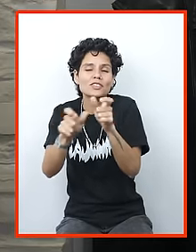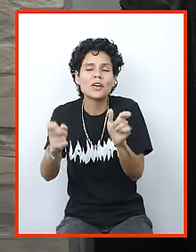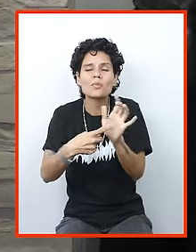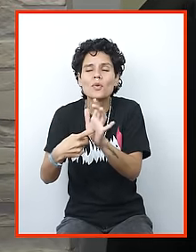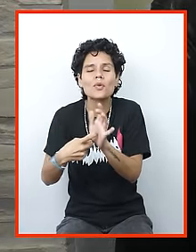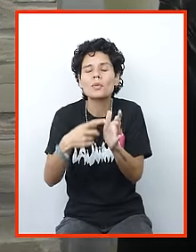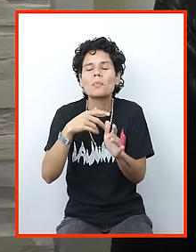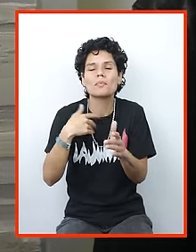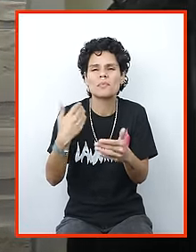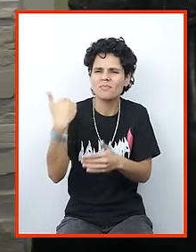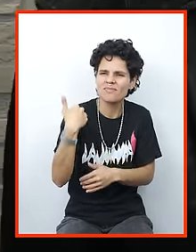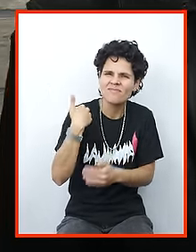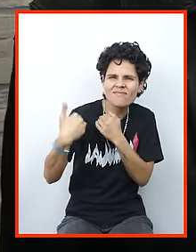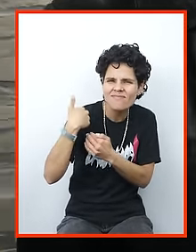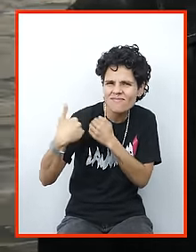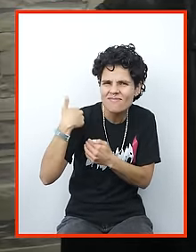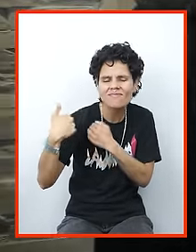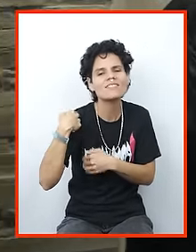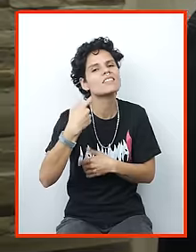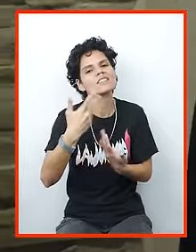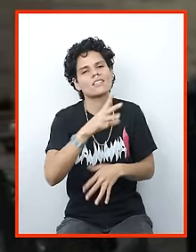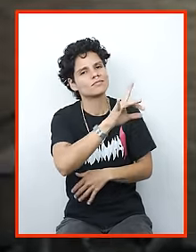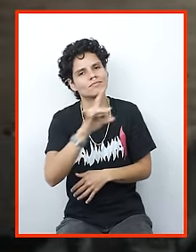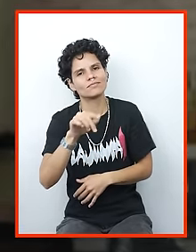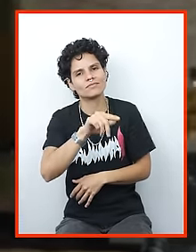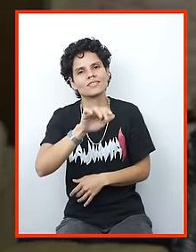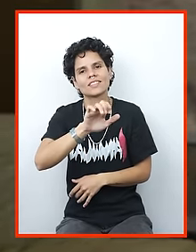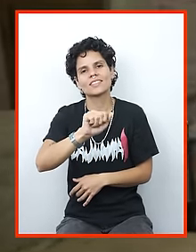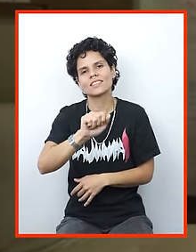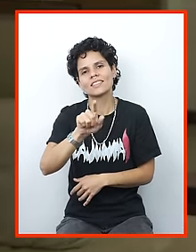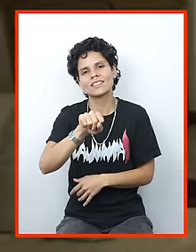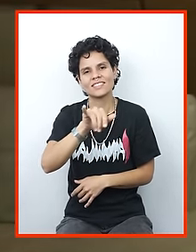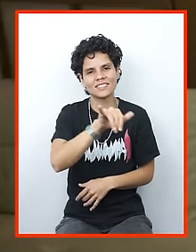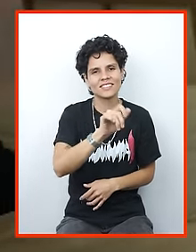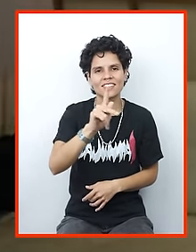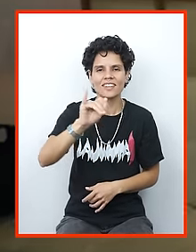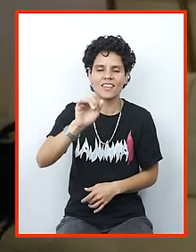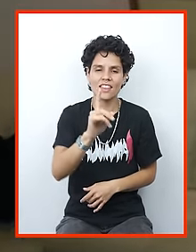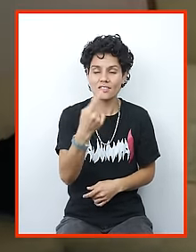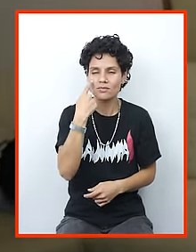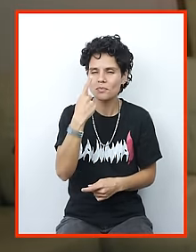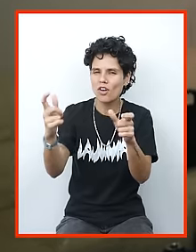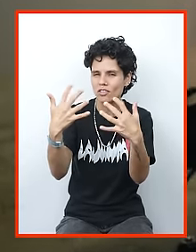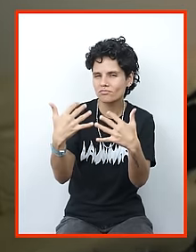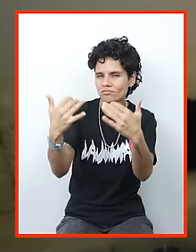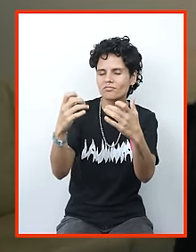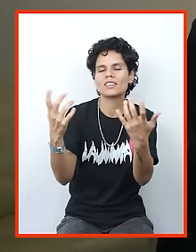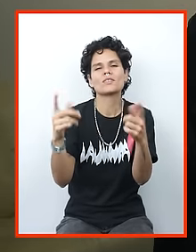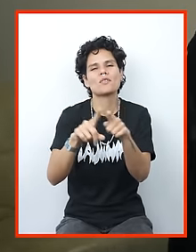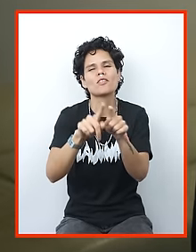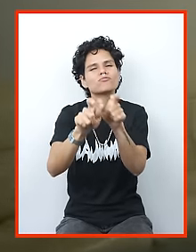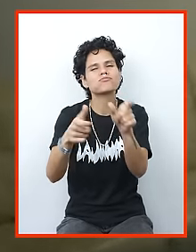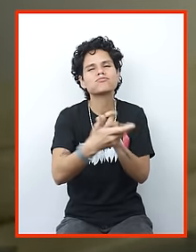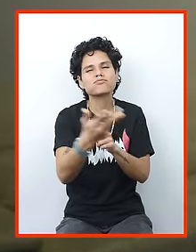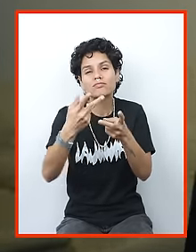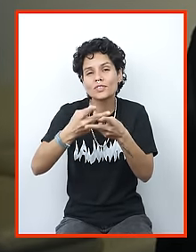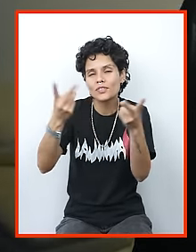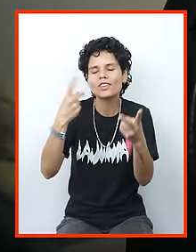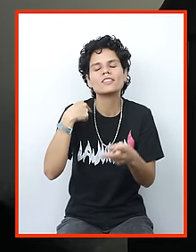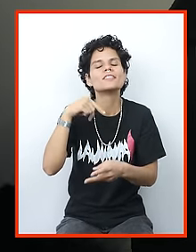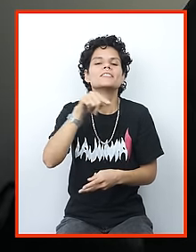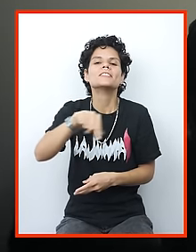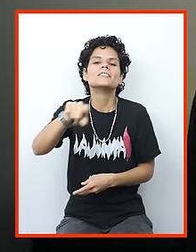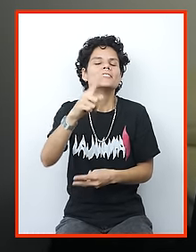gente con... Oye, Lizzie, ¿cuándo? Así que nada, bacán de estar acá. Y estoy feliz porque sé que ellos van a estar felices también de ver esto. Van a sentir como un logro